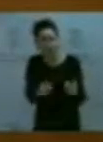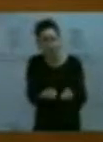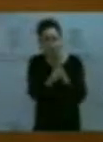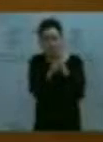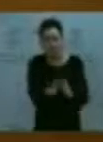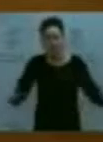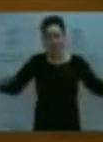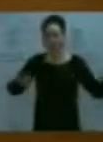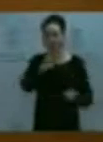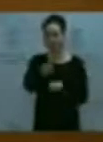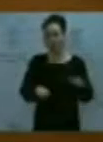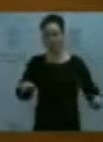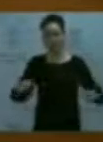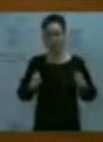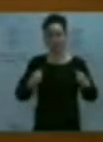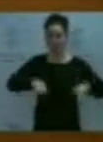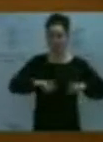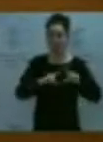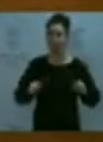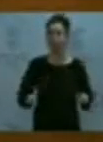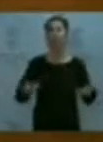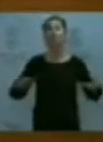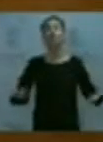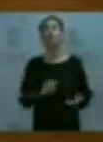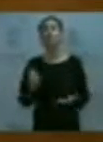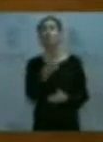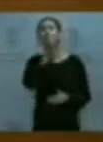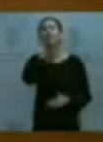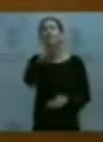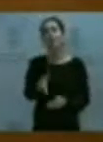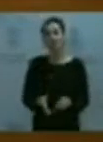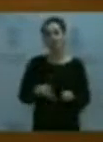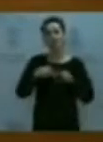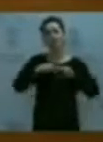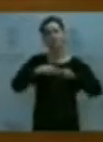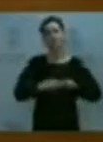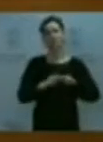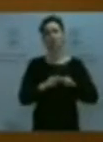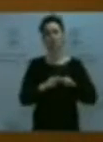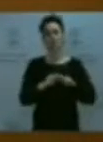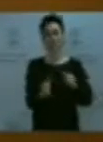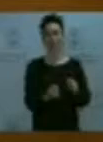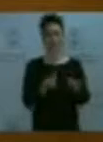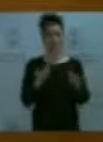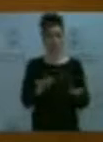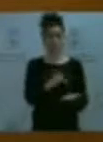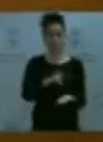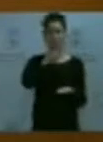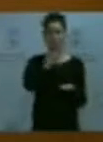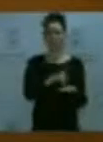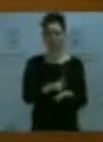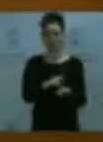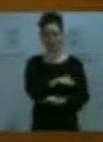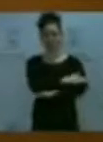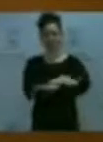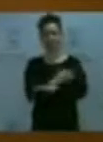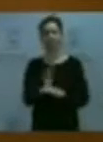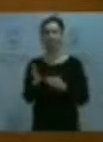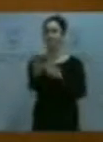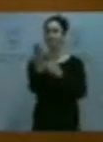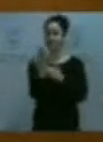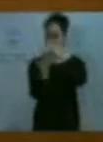razón, porque los instrumentos a los que el Gobierno ha presentado nos tiene acostumbrados son